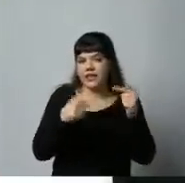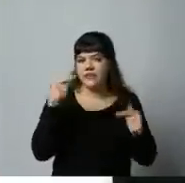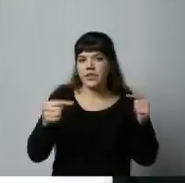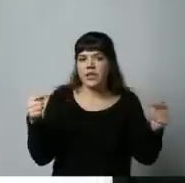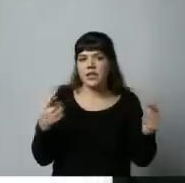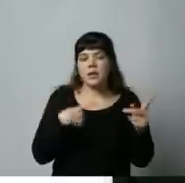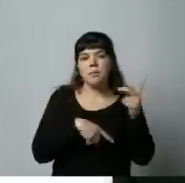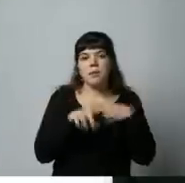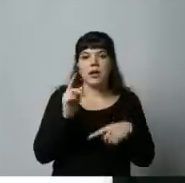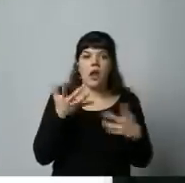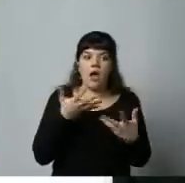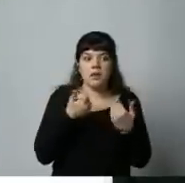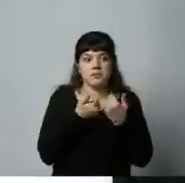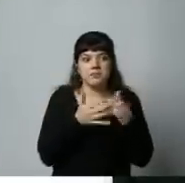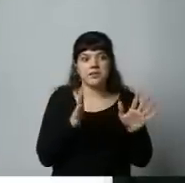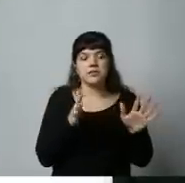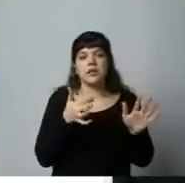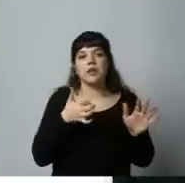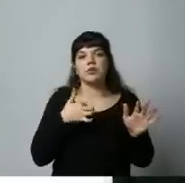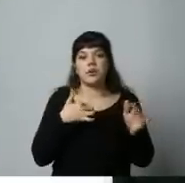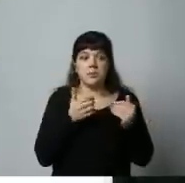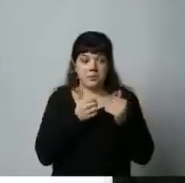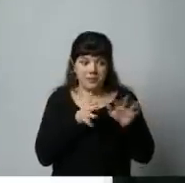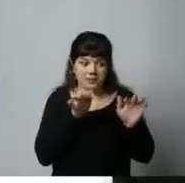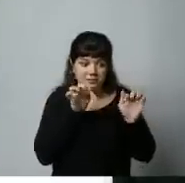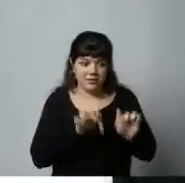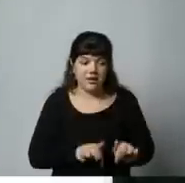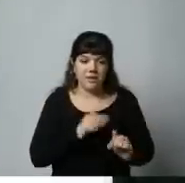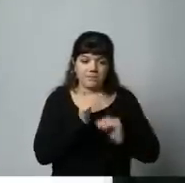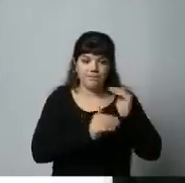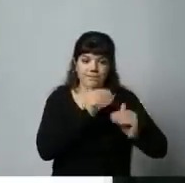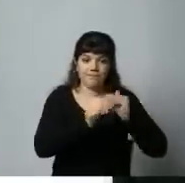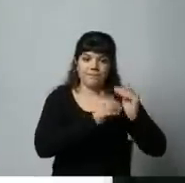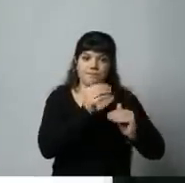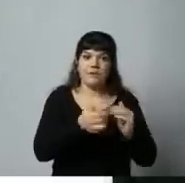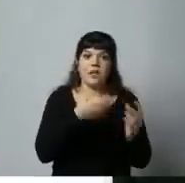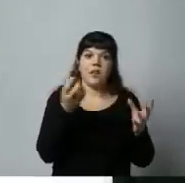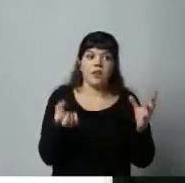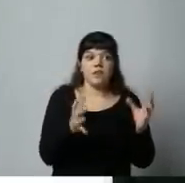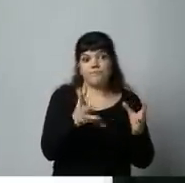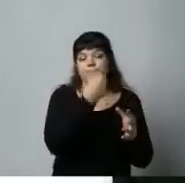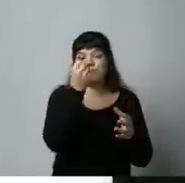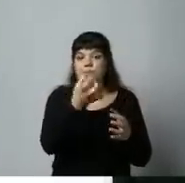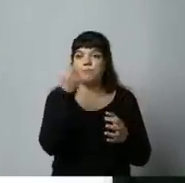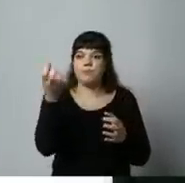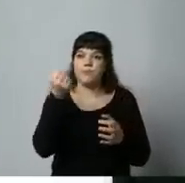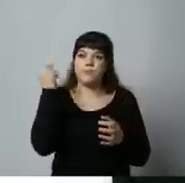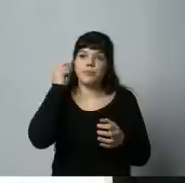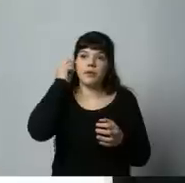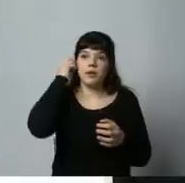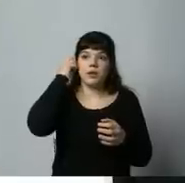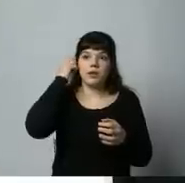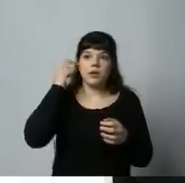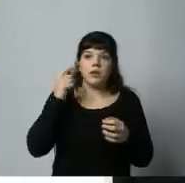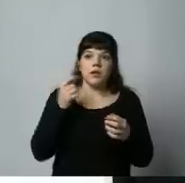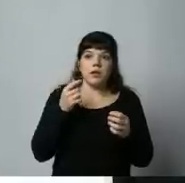pero inclusive cuando comenzamos con este proceso de recupero y de transformación